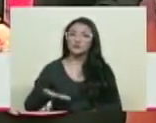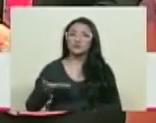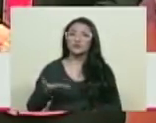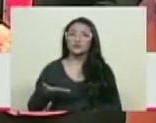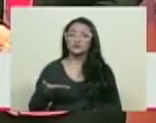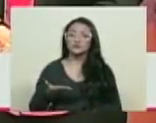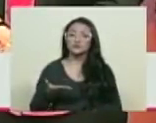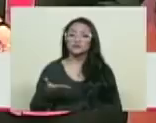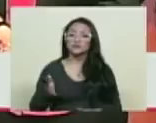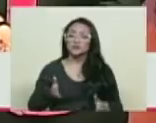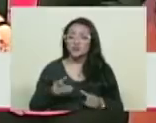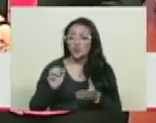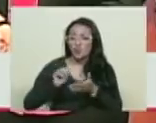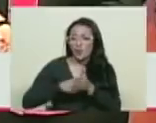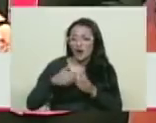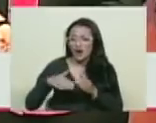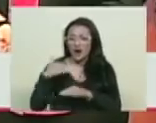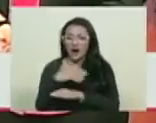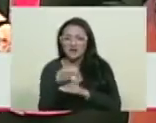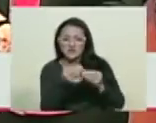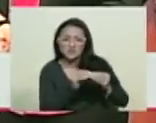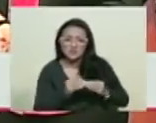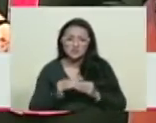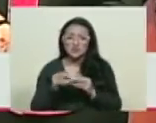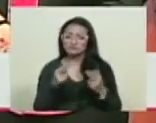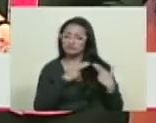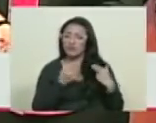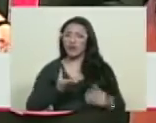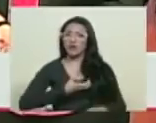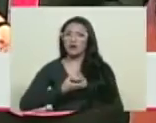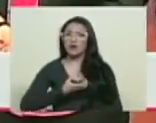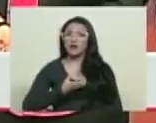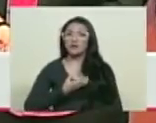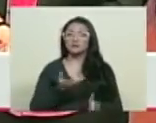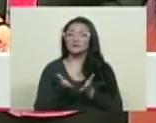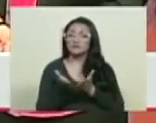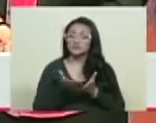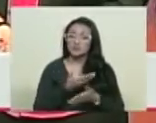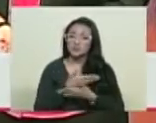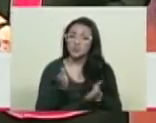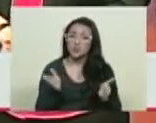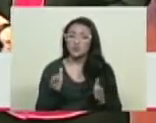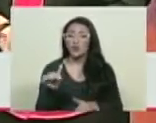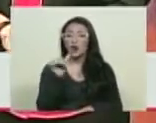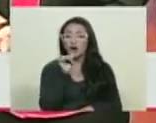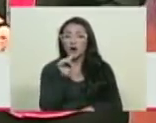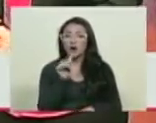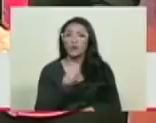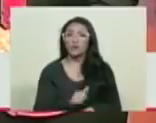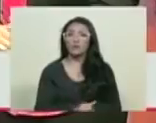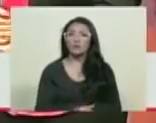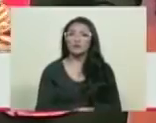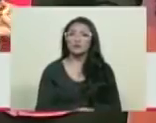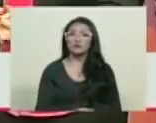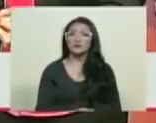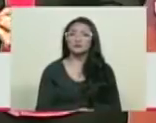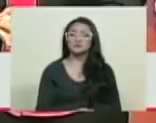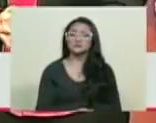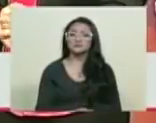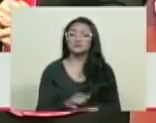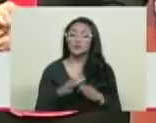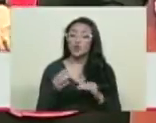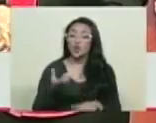la vialidad los huecos las calles los servicios públicos el agua así que los